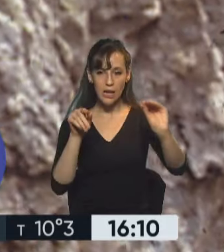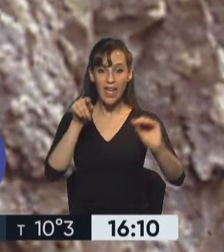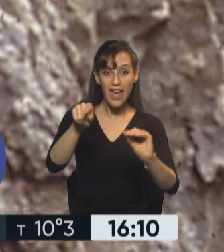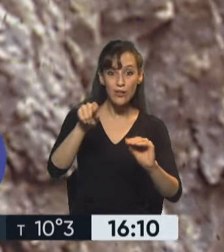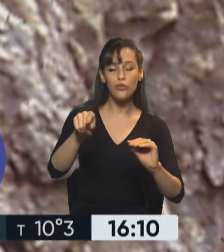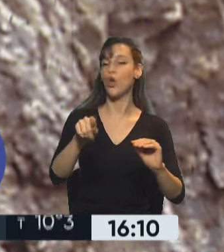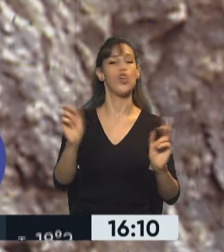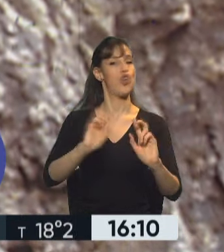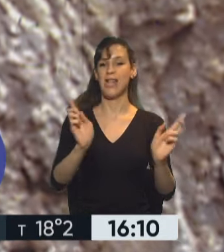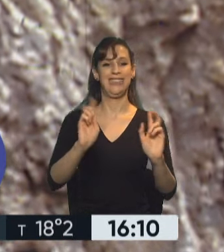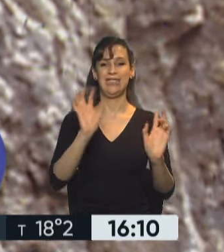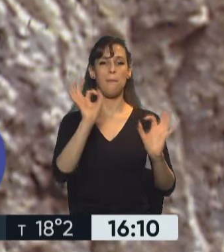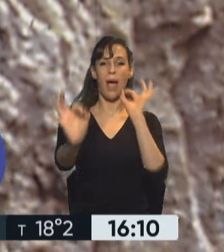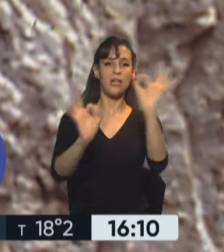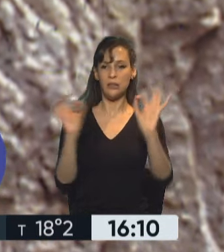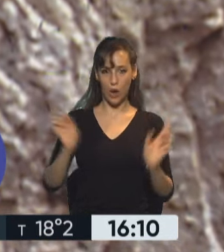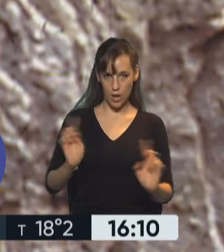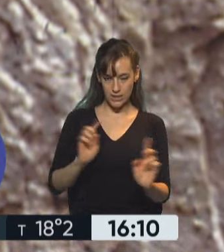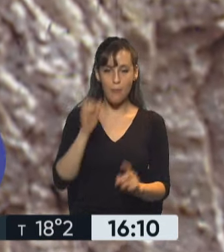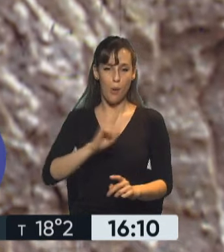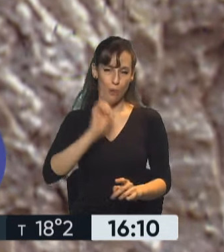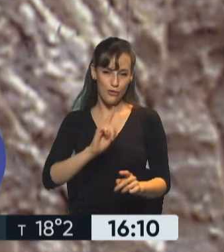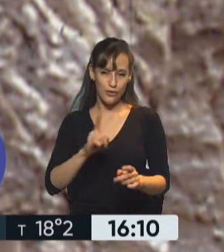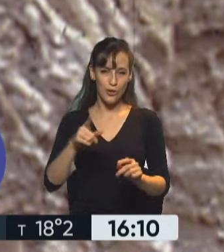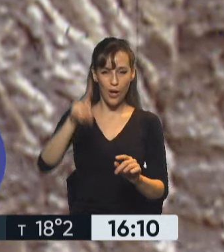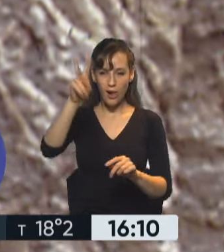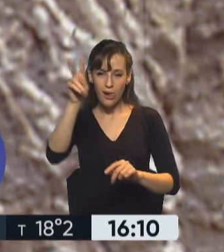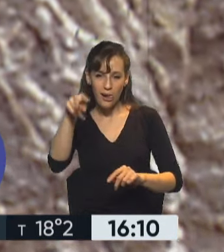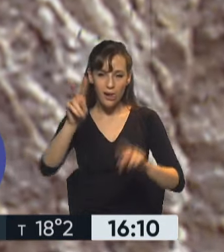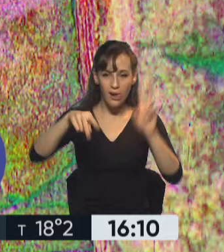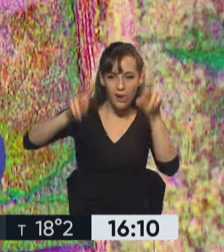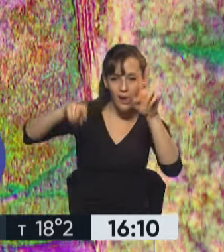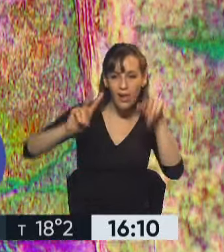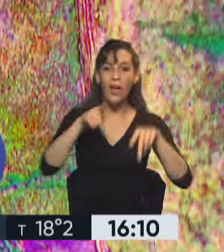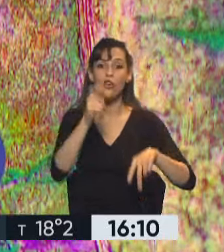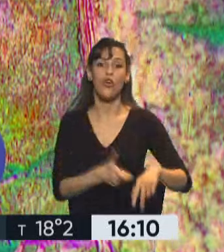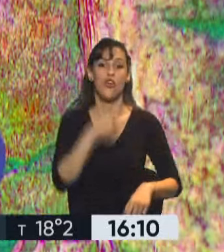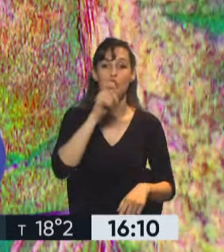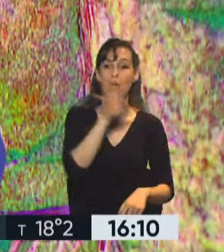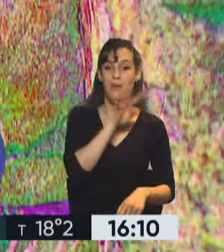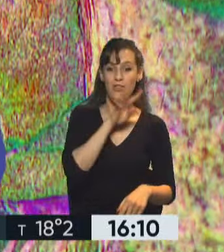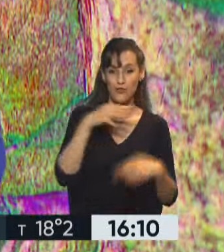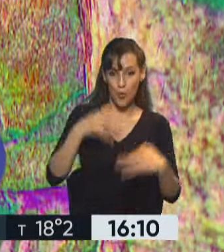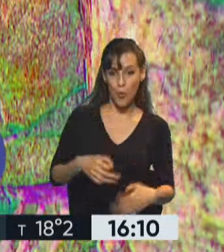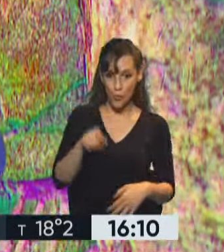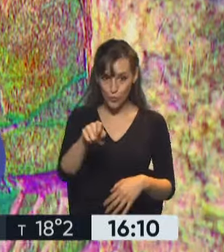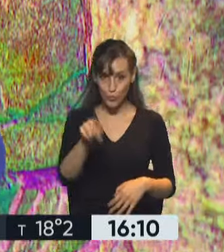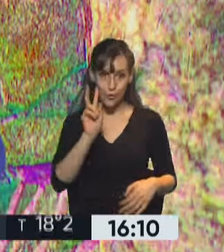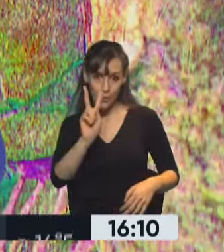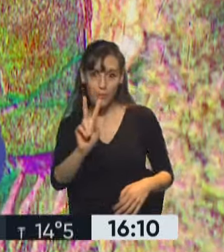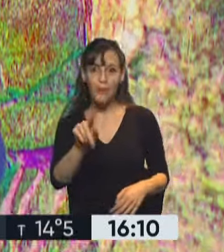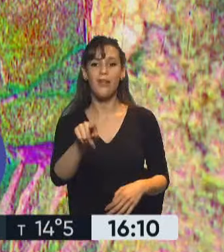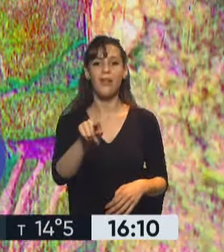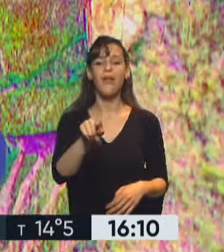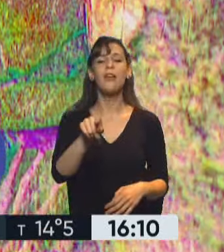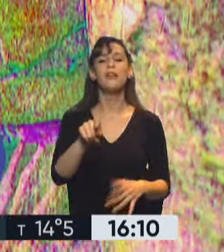motivos abstractos rectilíneos geométricos, o en este caso el que vemos ahora es rojo y amarillo, por ejemplo, en diferentes tonalidades. Claro. Son